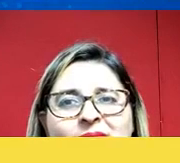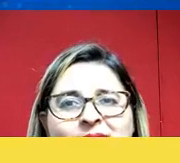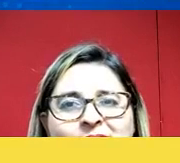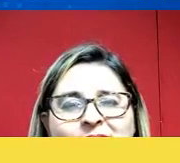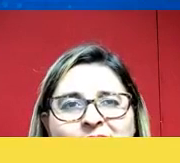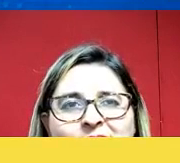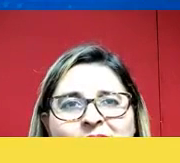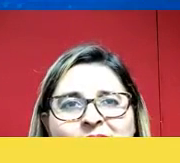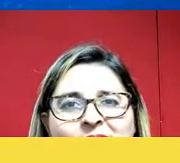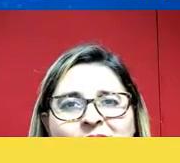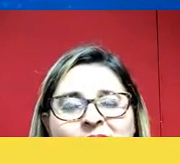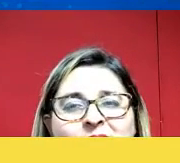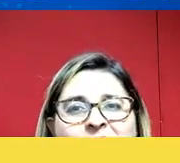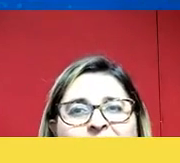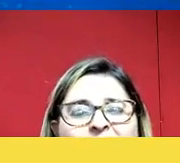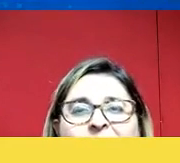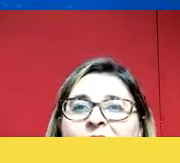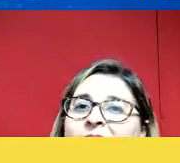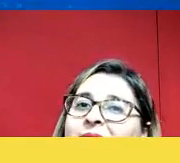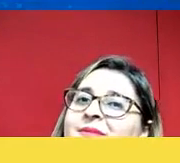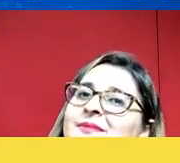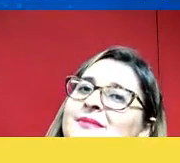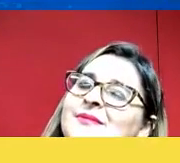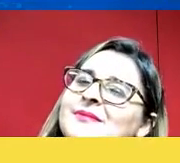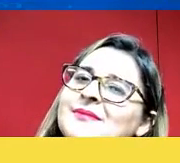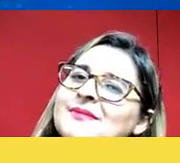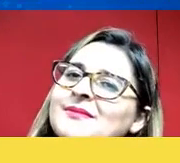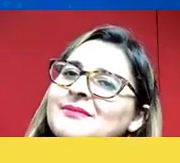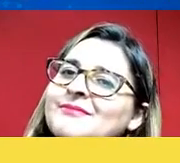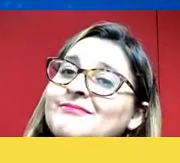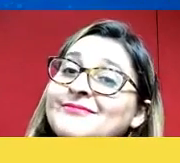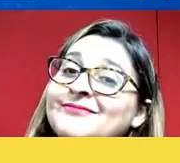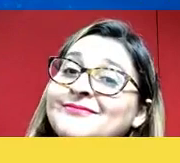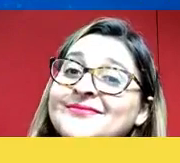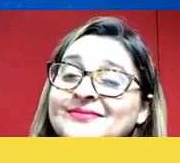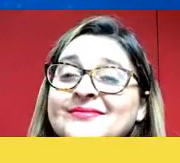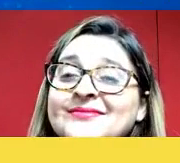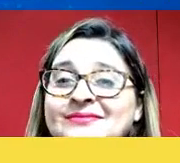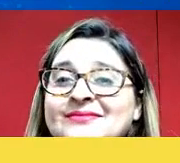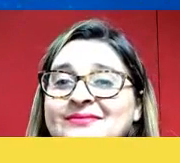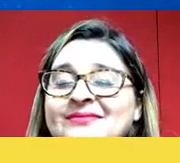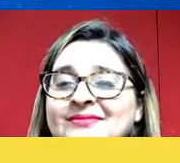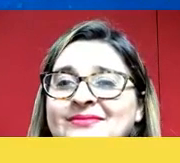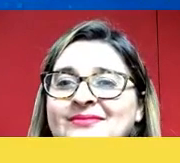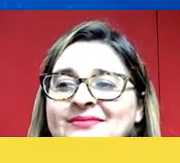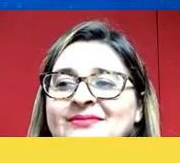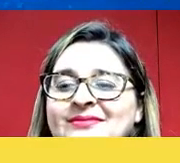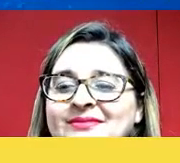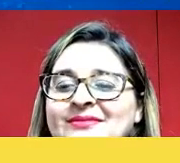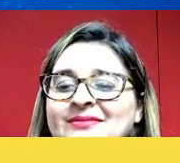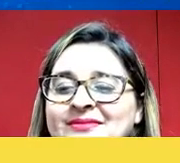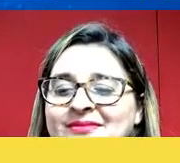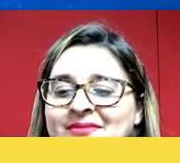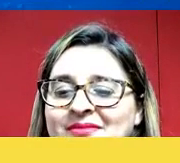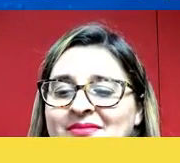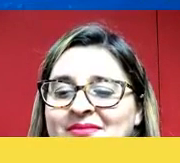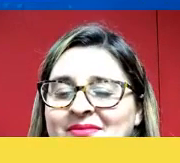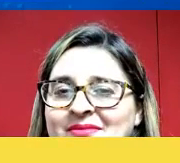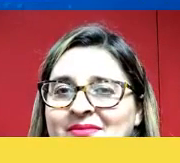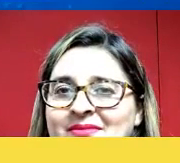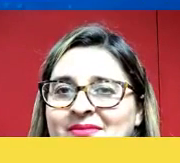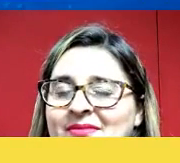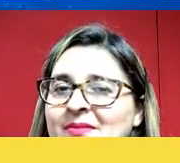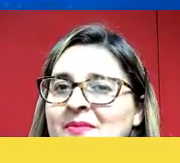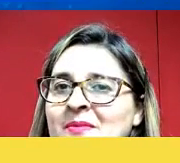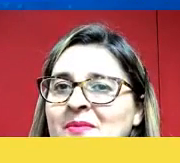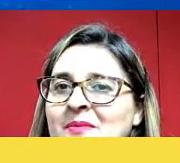Esto uno podría decir, ¿habrá dinosaurios en otros planetas? Eso sería una pregunta más lógica. No seres parecidos a nosotros.